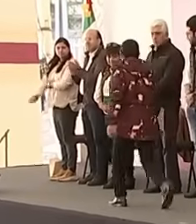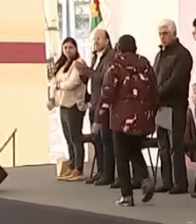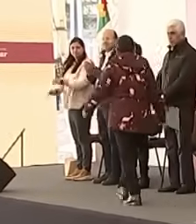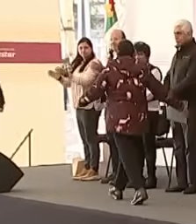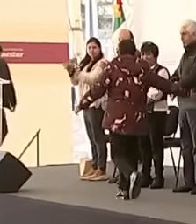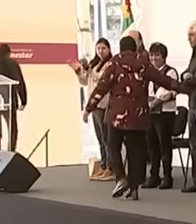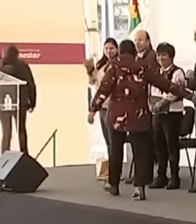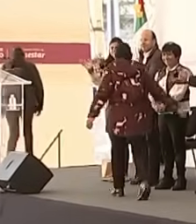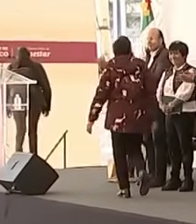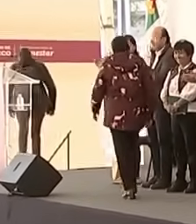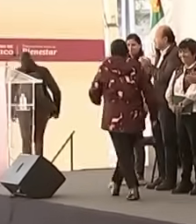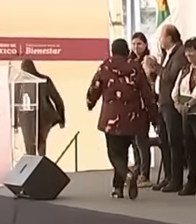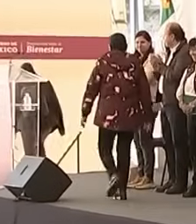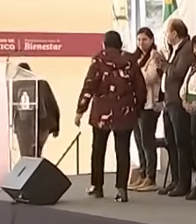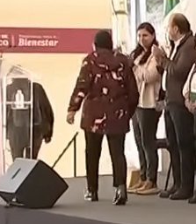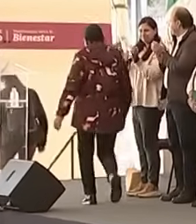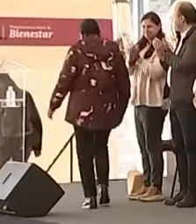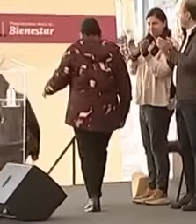Rodríguez Velázquez.